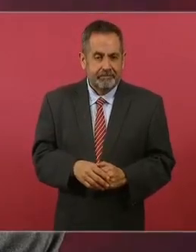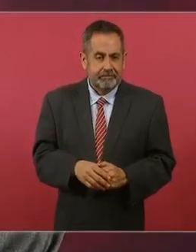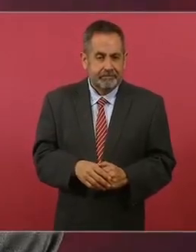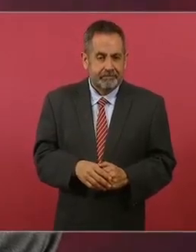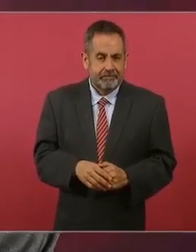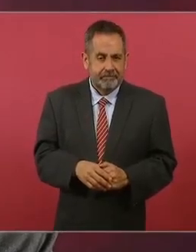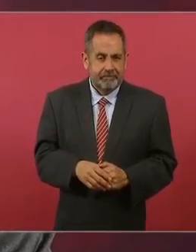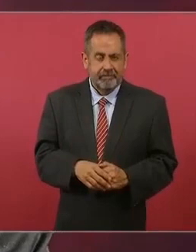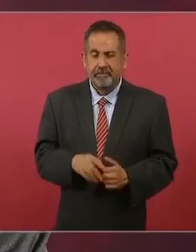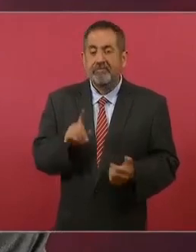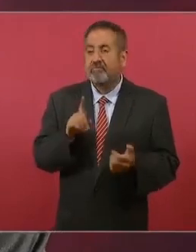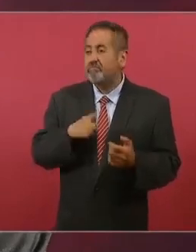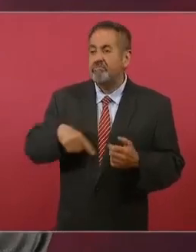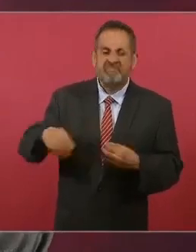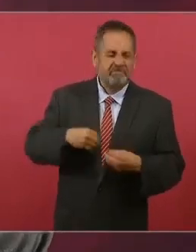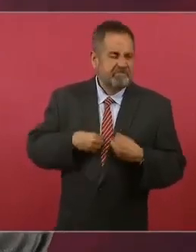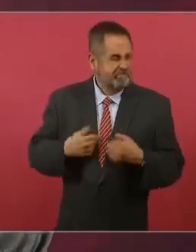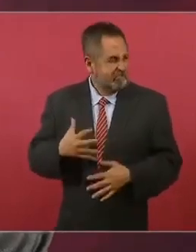se vive con pasión,